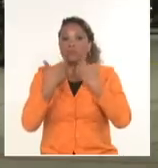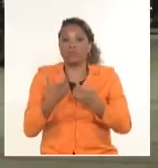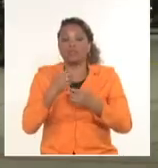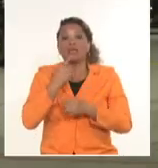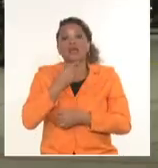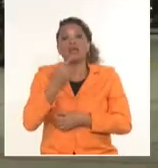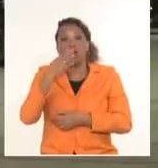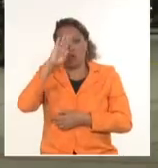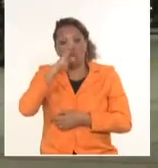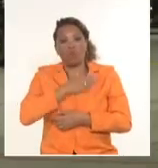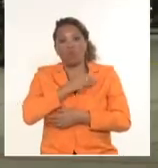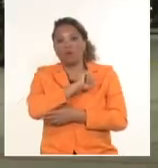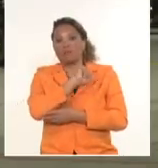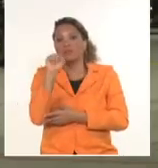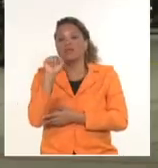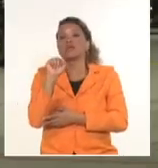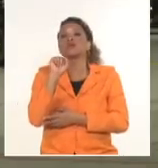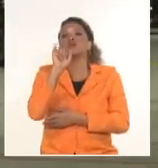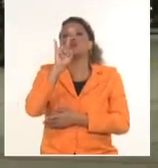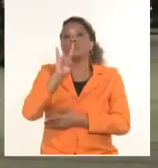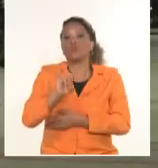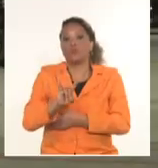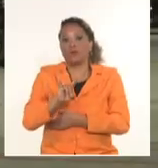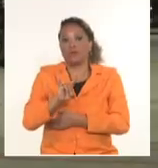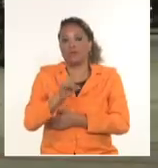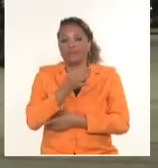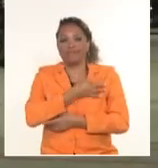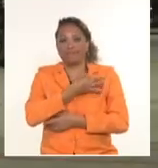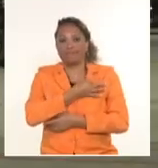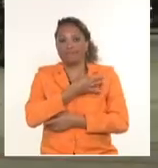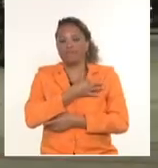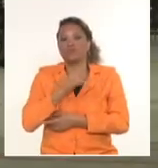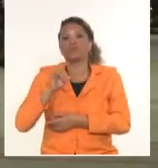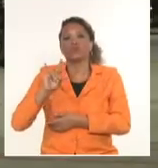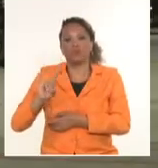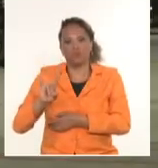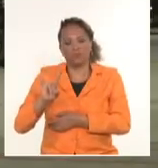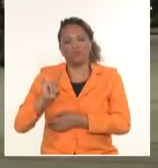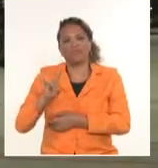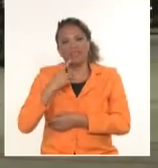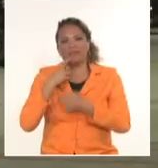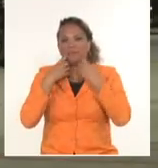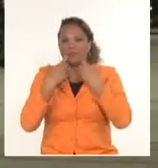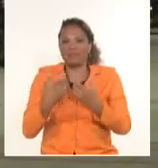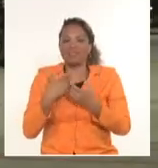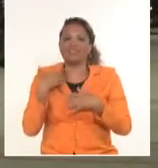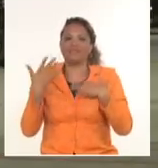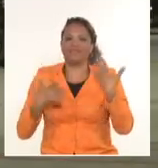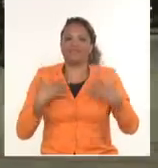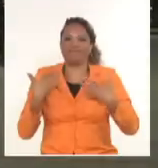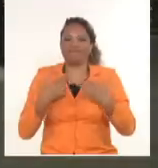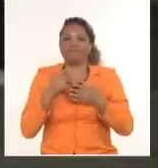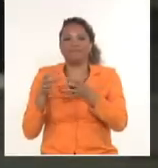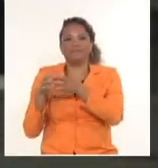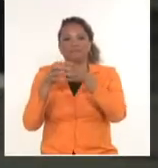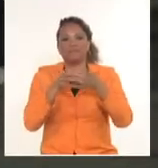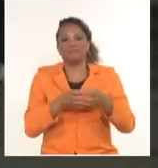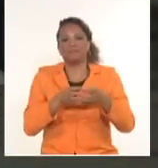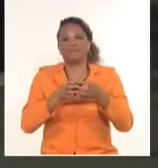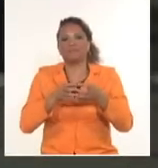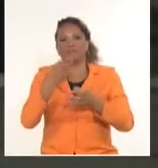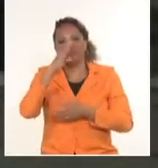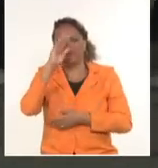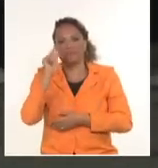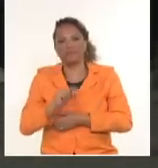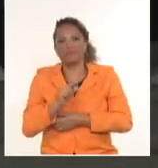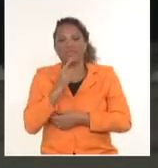Entonces, pues, por supuesto que se impone pues agasajar a esta delegación, y reitero una vez más, encabezada